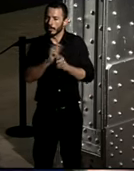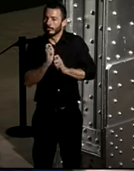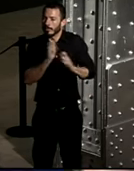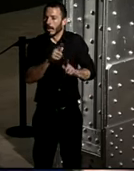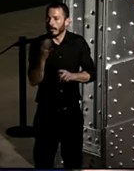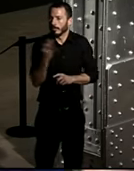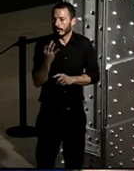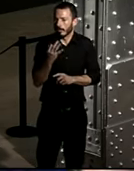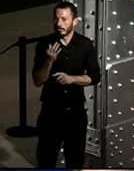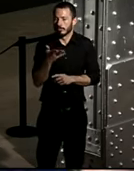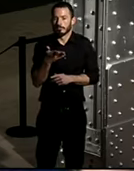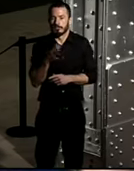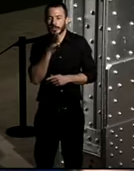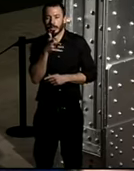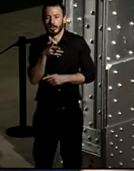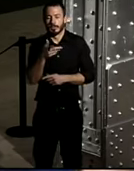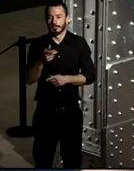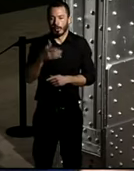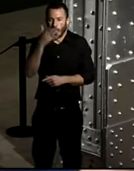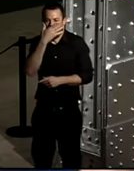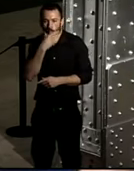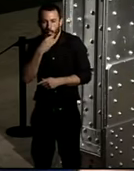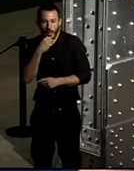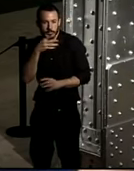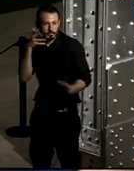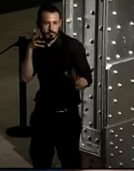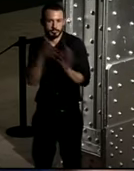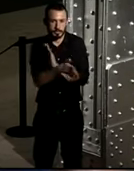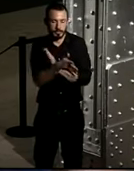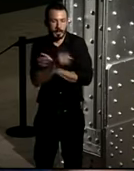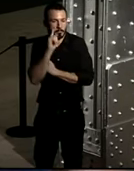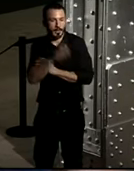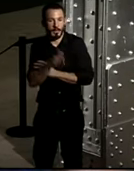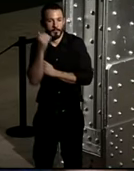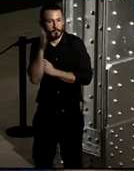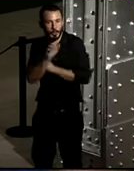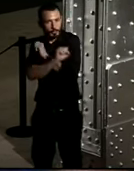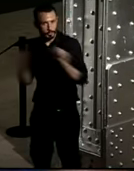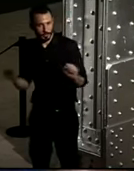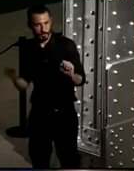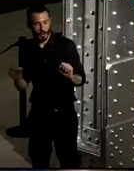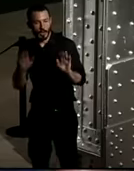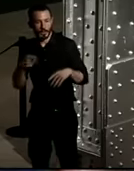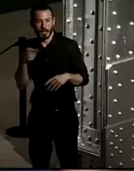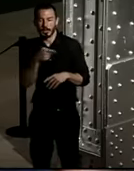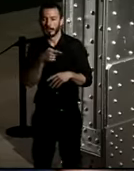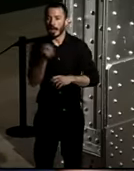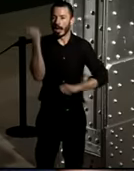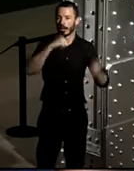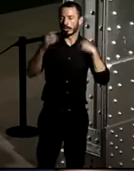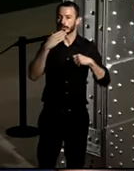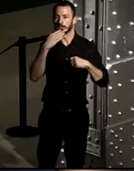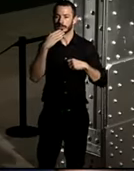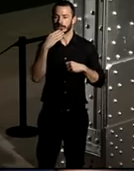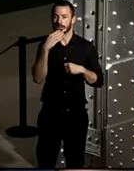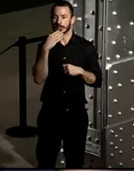no sea un galán en tus películas. Él sigue saliendo guapo porque es imposible afearle. Pero no le utilizas precisamente como el galán del cine español. Pero no hay nada